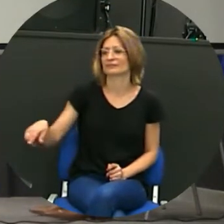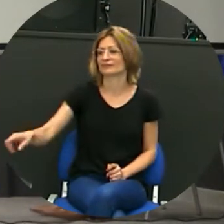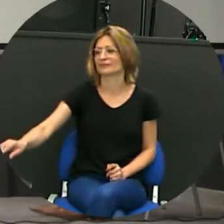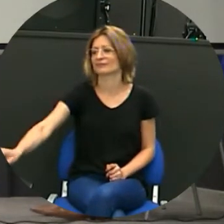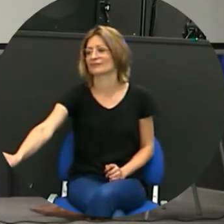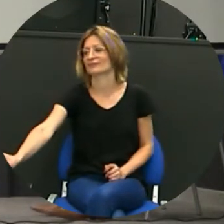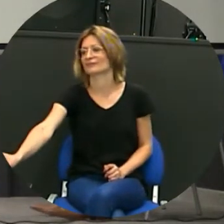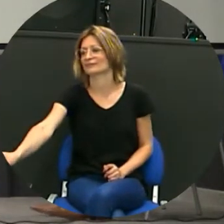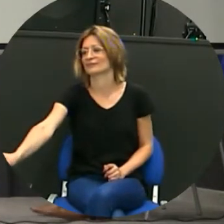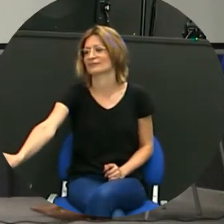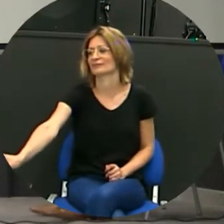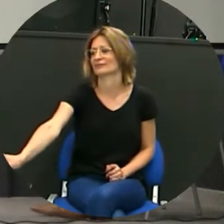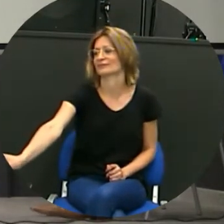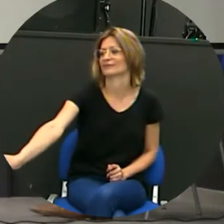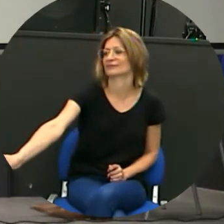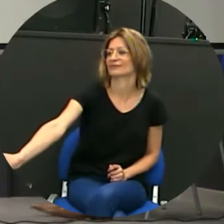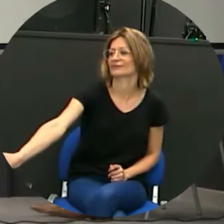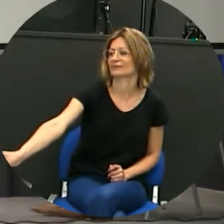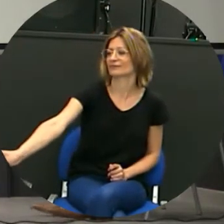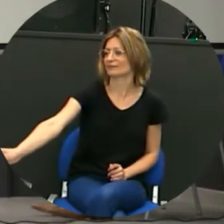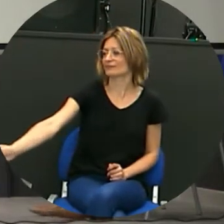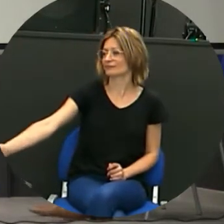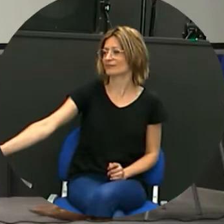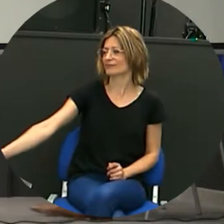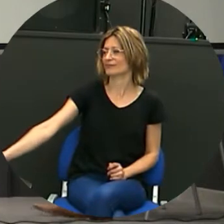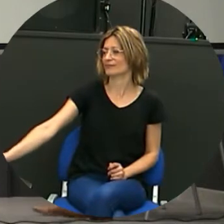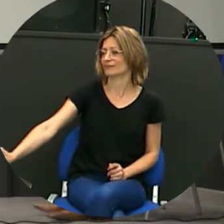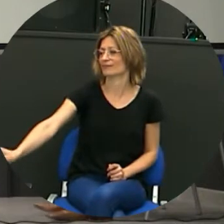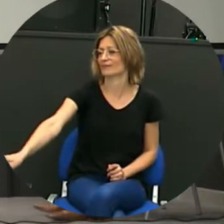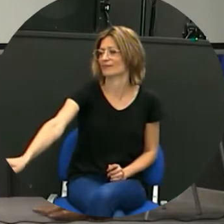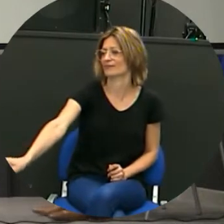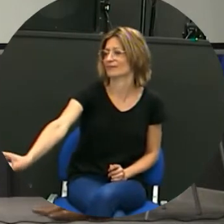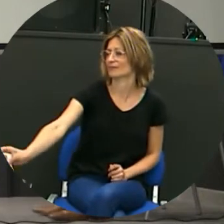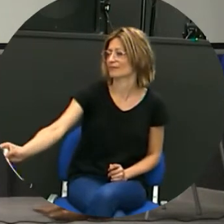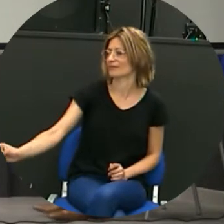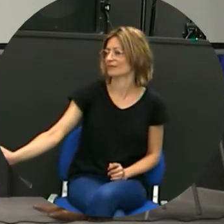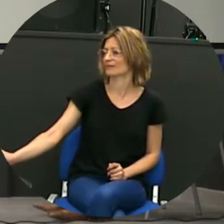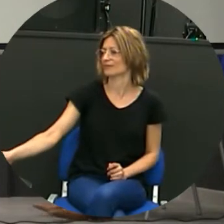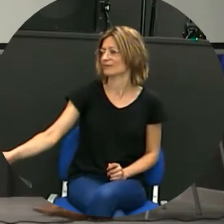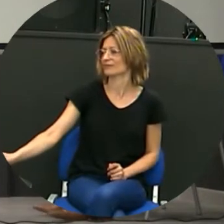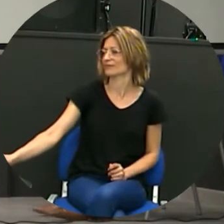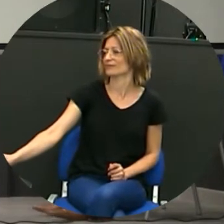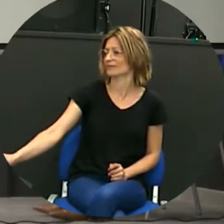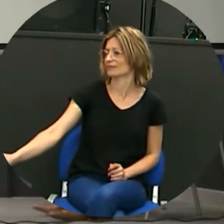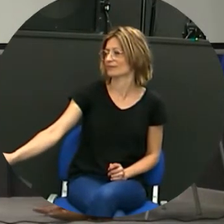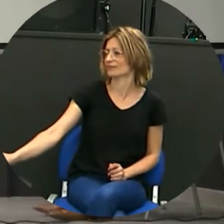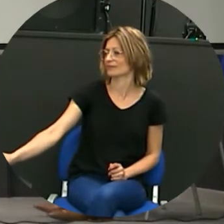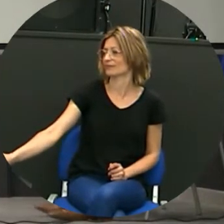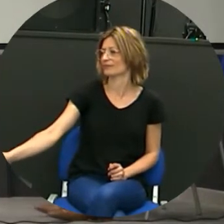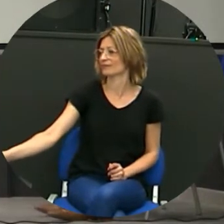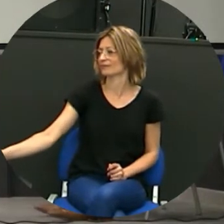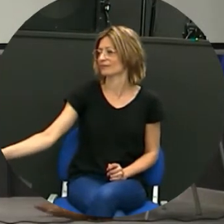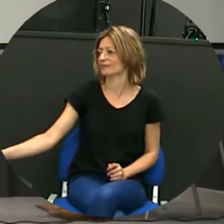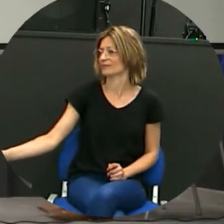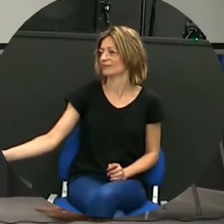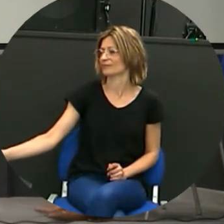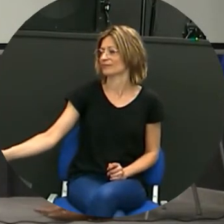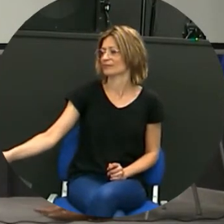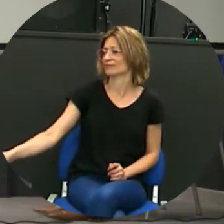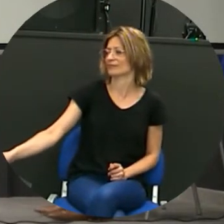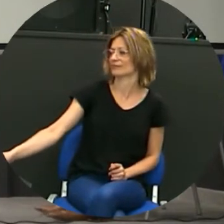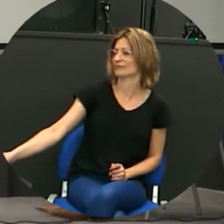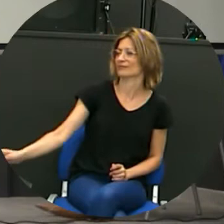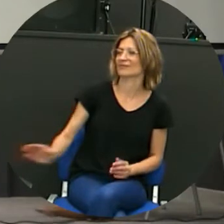poder. A ti sea la gloria, la honra y el poder. Te bendecimos, te exaltamos. Solo tú eres santo y